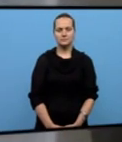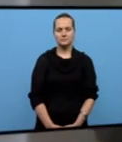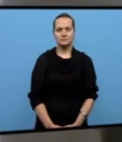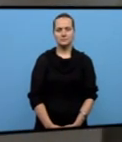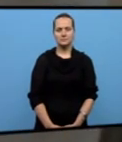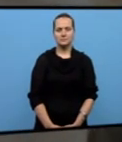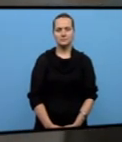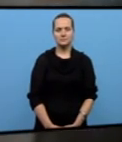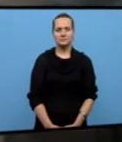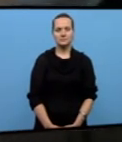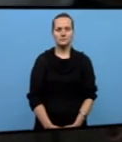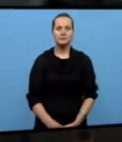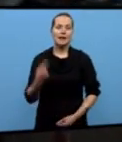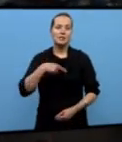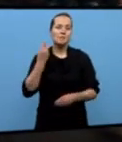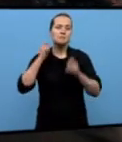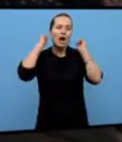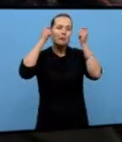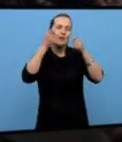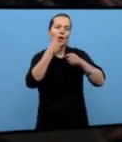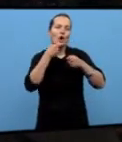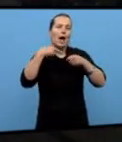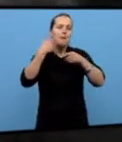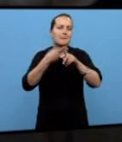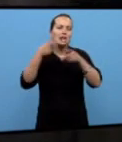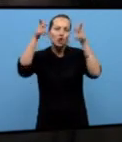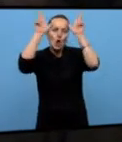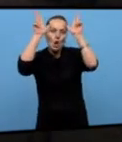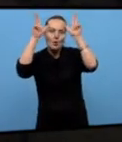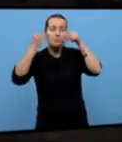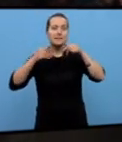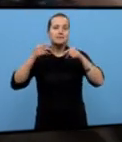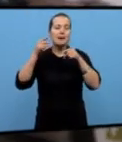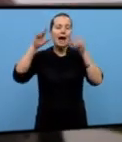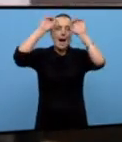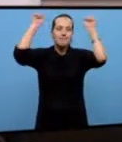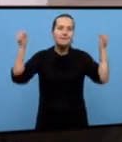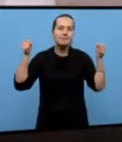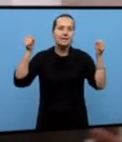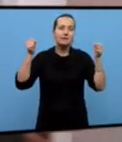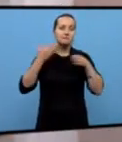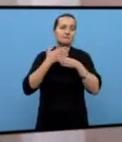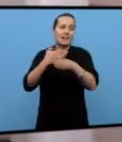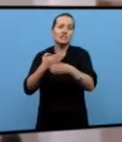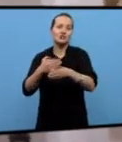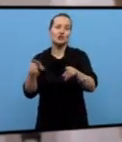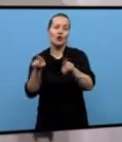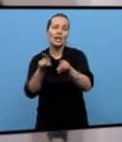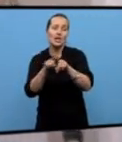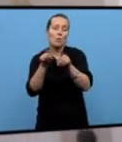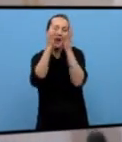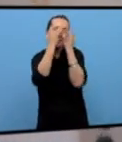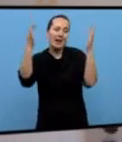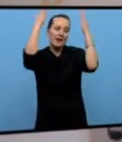Podemos ver a Caperecita y al lobo. Y esta es Pipi Calzas Largas. El resto ya responden a mi imaginario